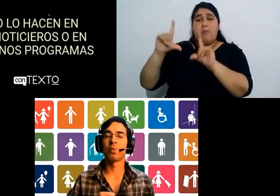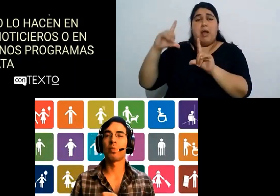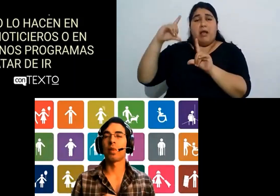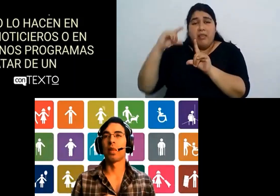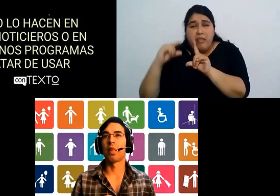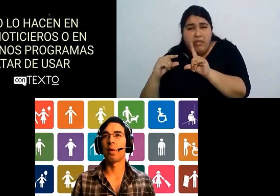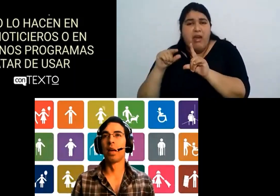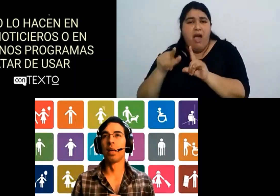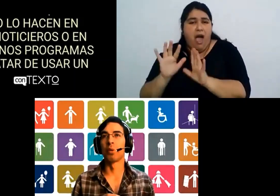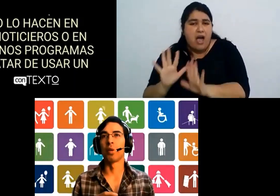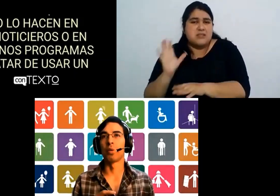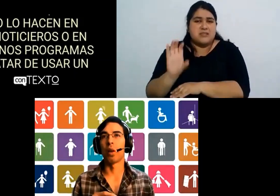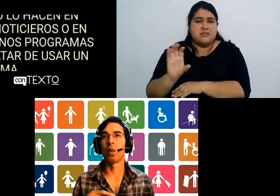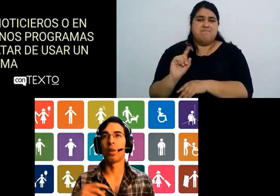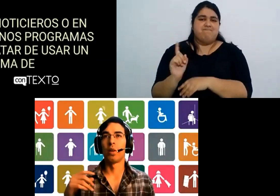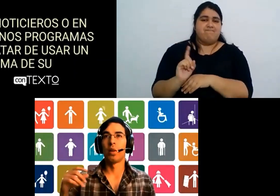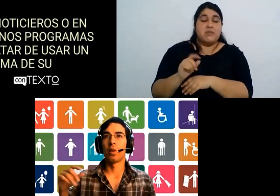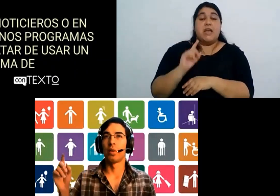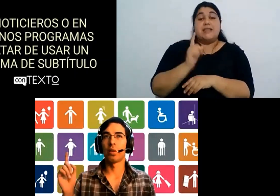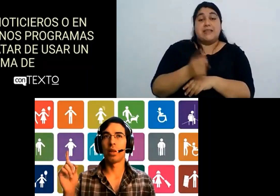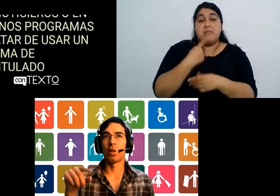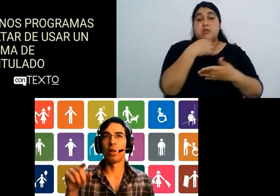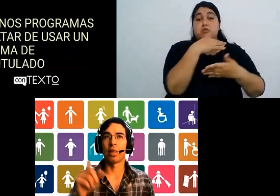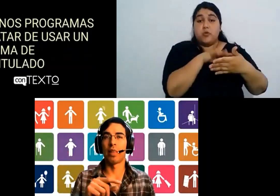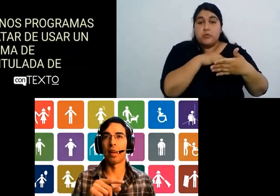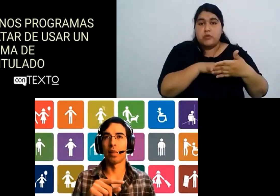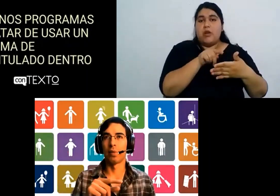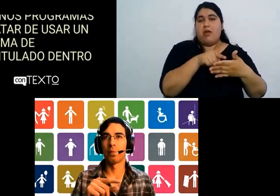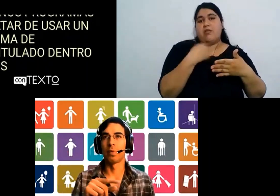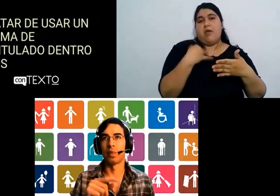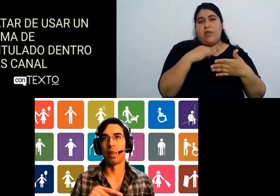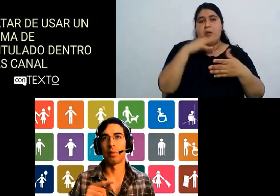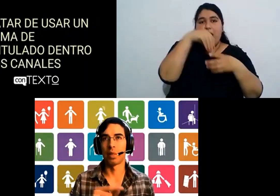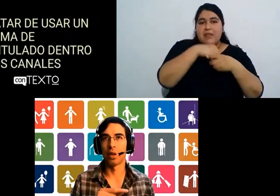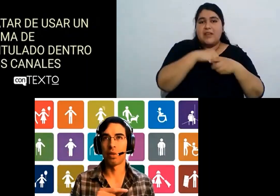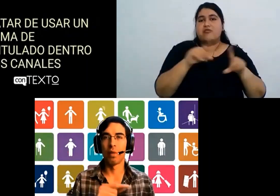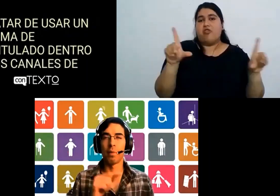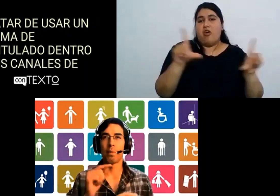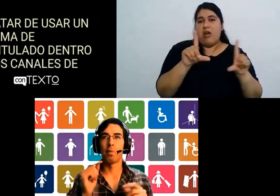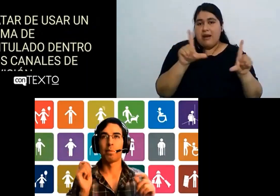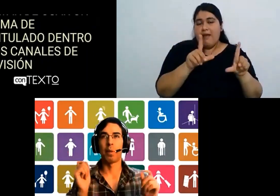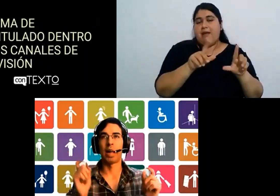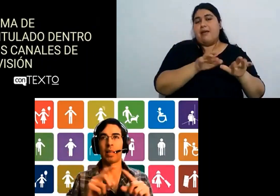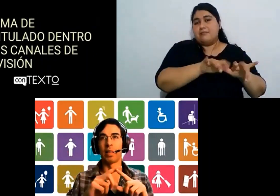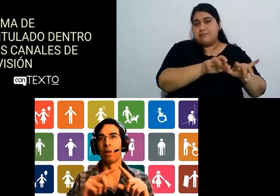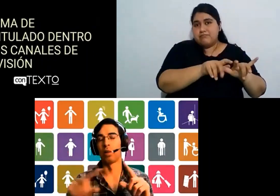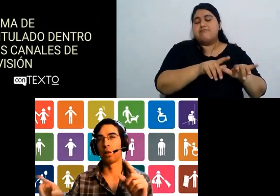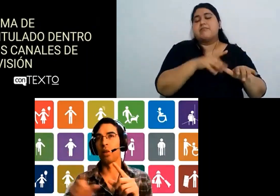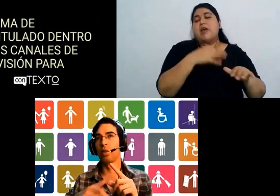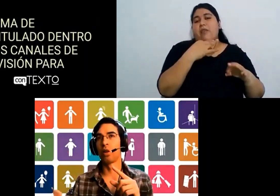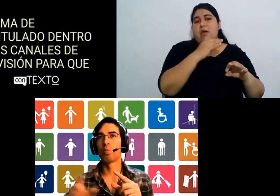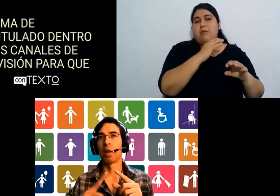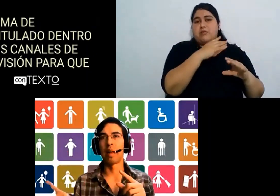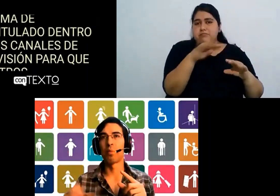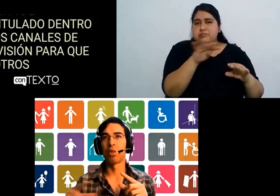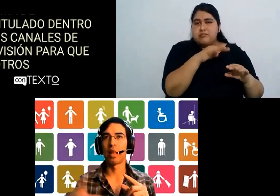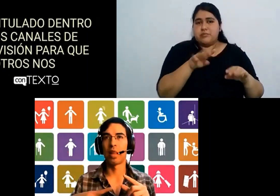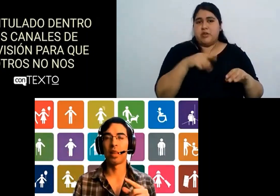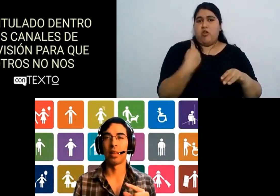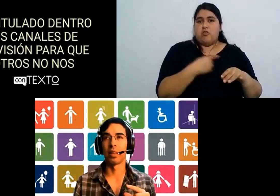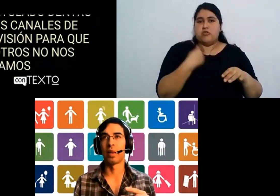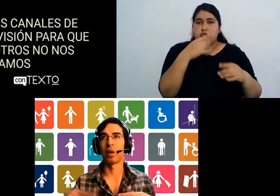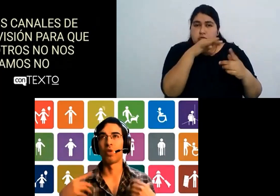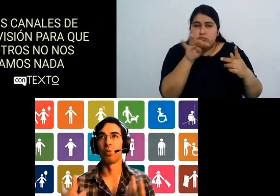un sistema de subtitulado dentro de los canales de televisión para que nosotros no nos perdamos